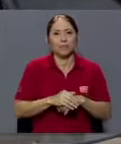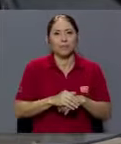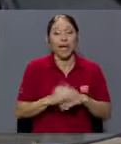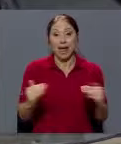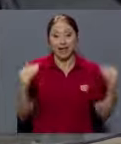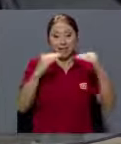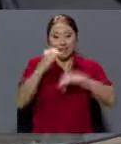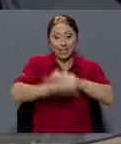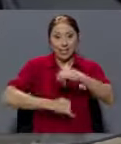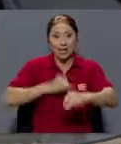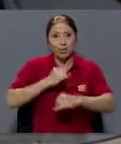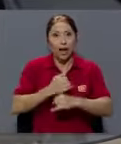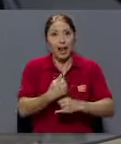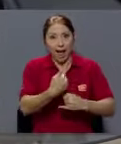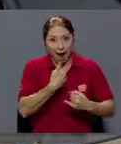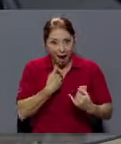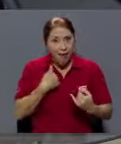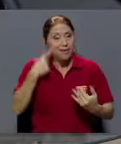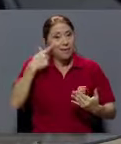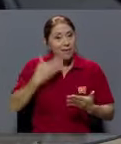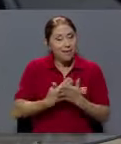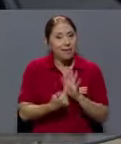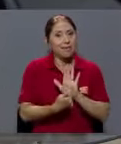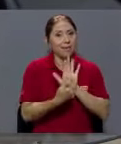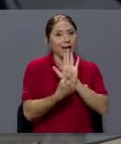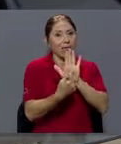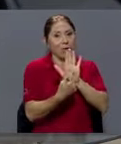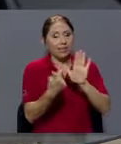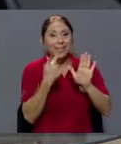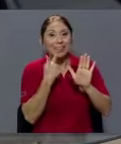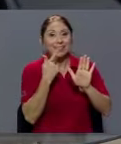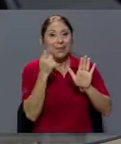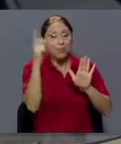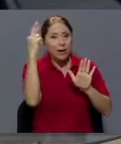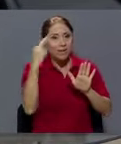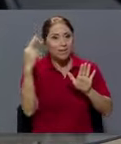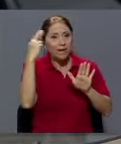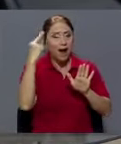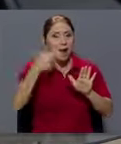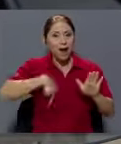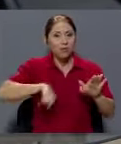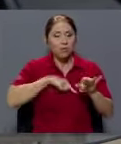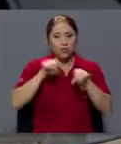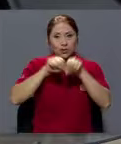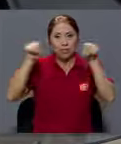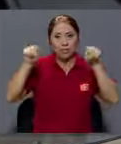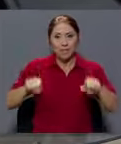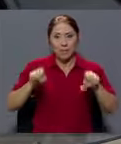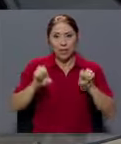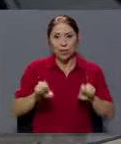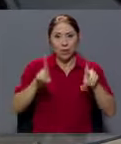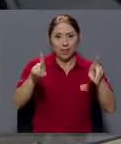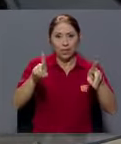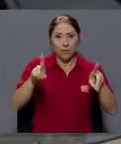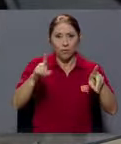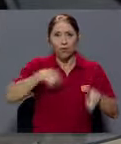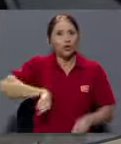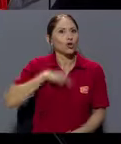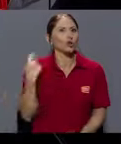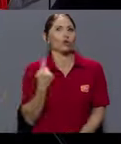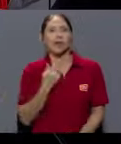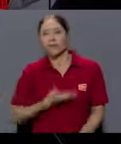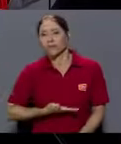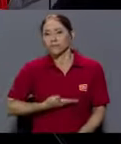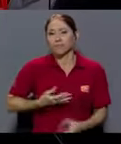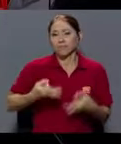Los indicadores internacionales que actualmente nos indican que una de las razones de que nuestro sistema educativo, que tanto nos preciamos de la